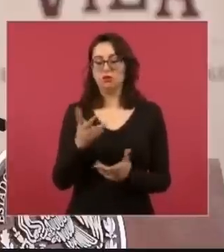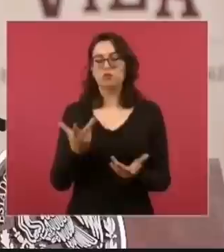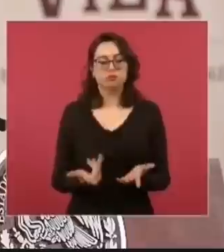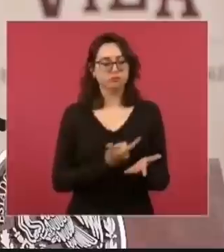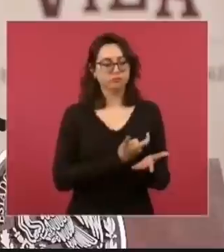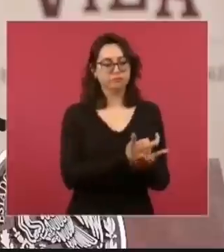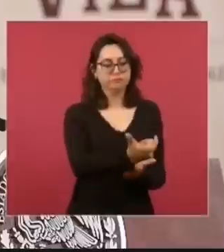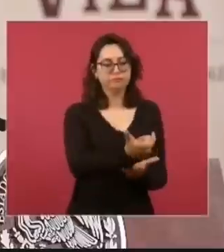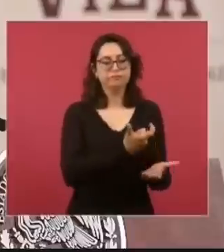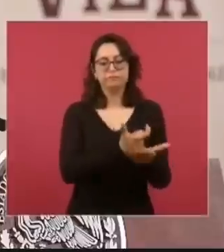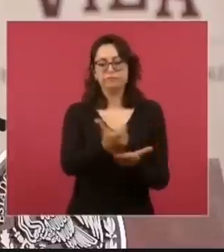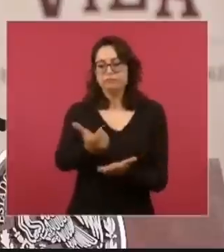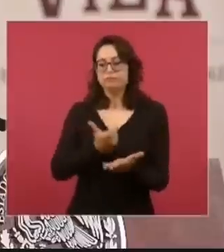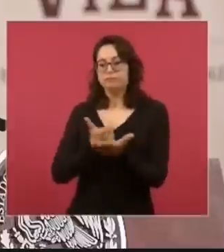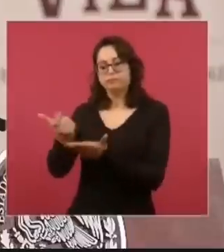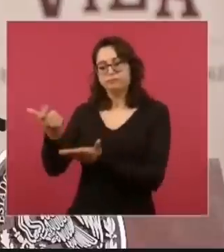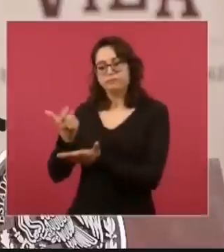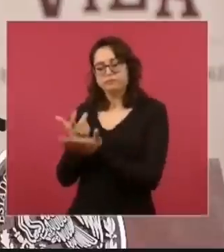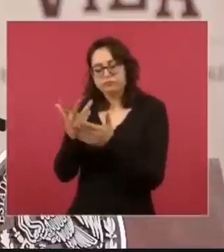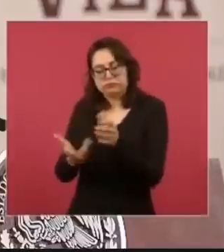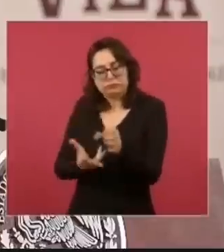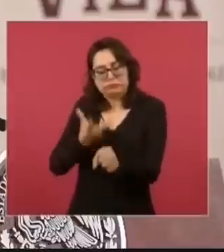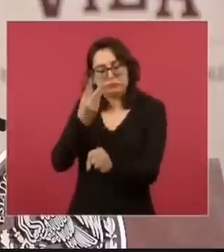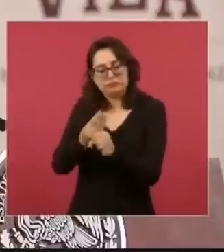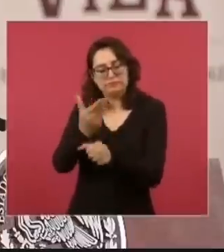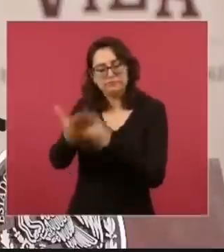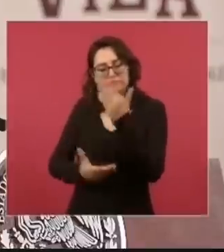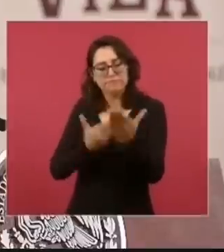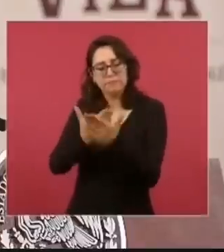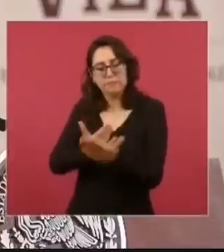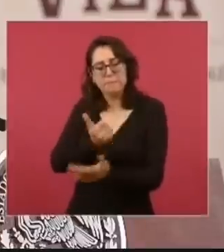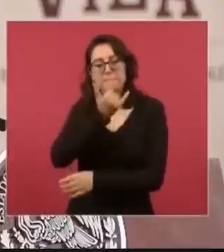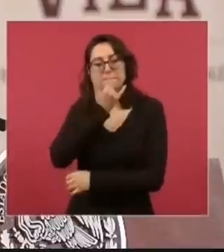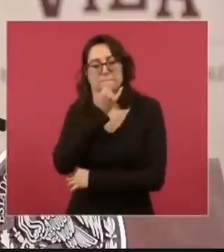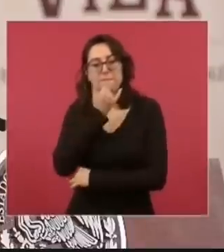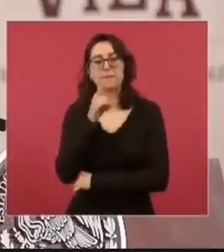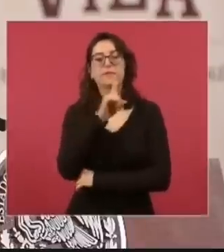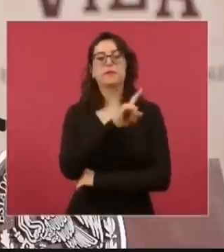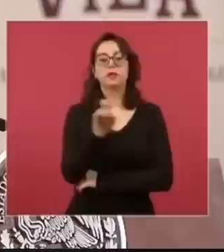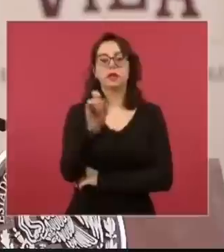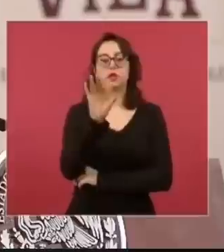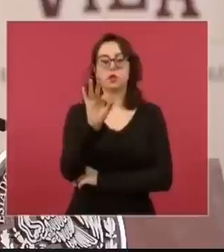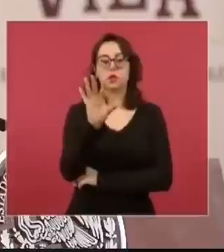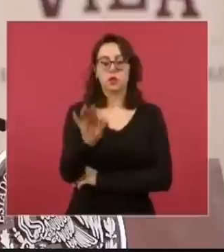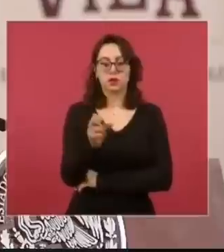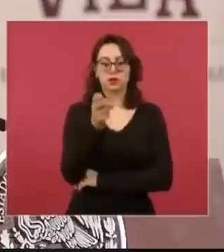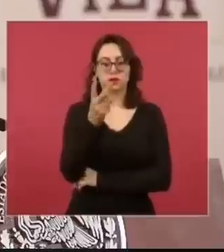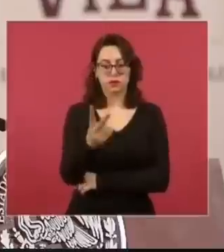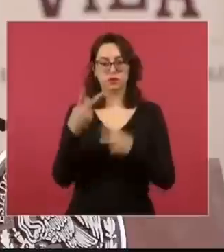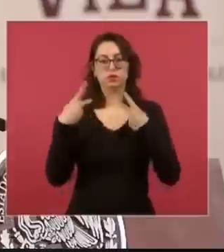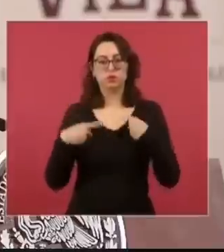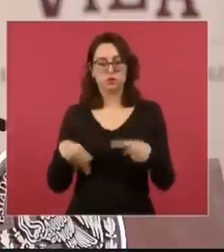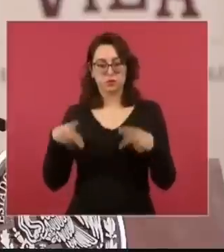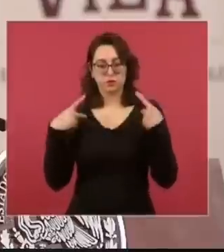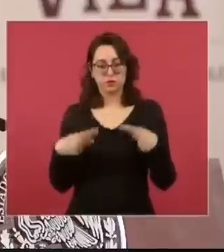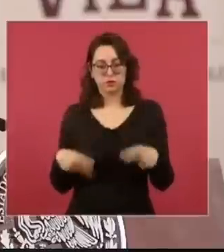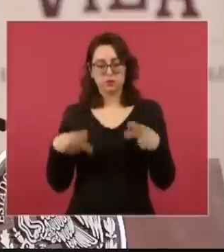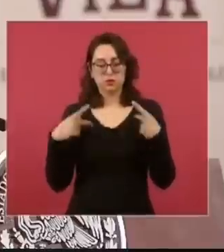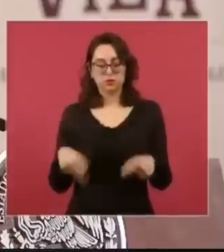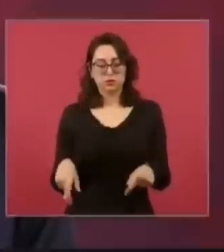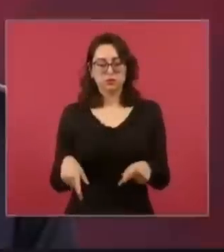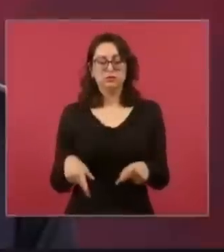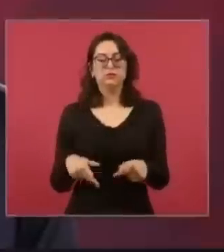recursos para el pago de reparaciones compensatorias a 142 son las víctimas directas e indirectas